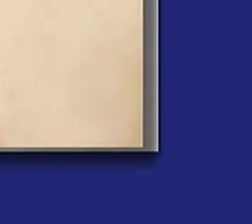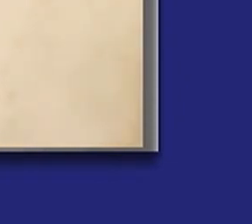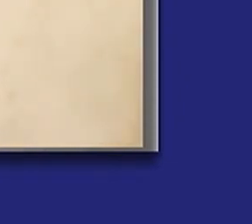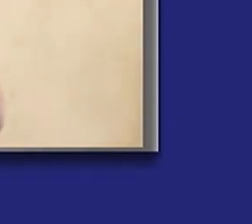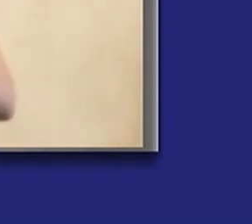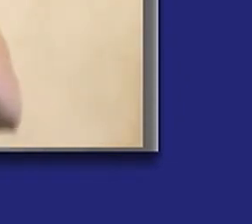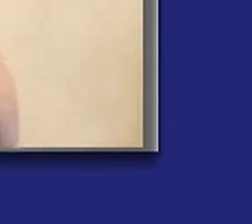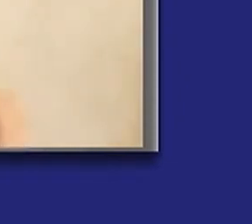portafolio,